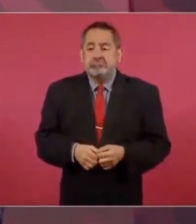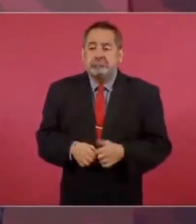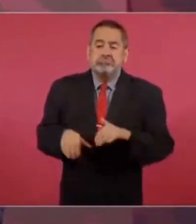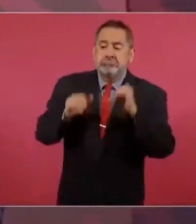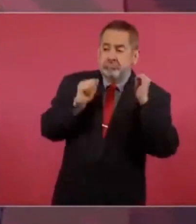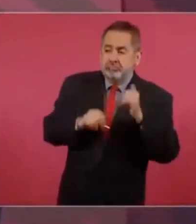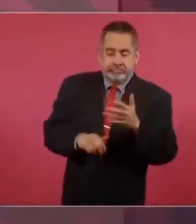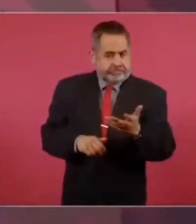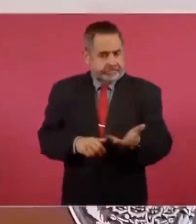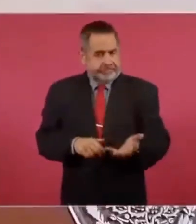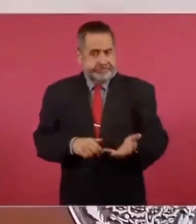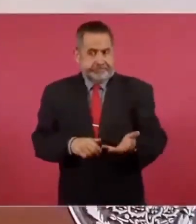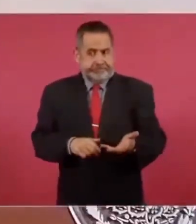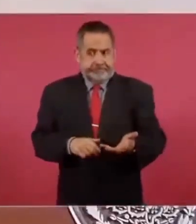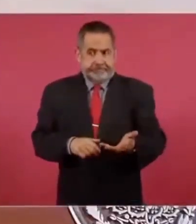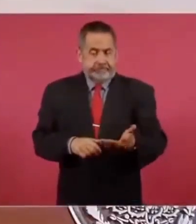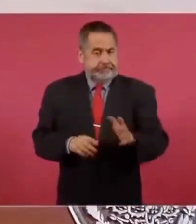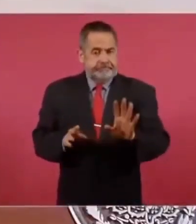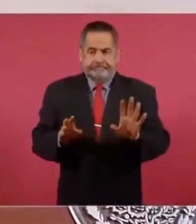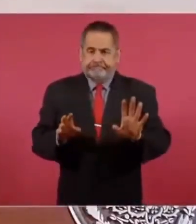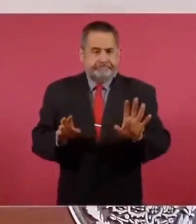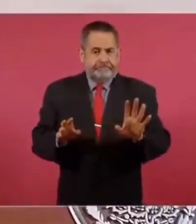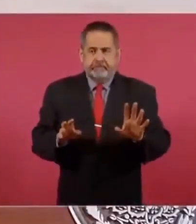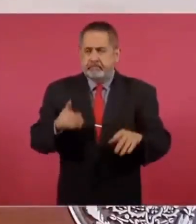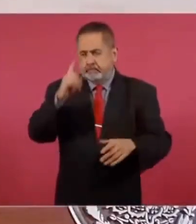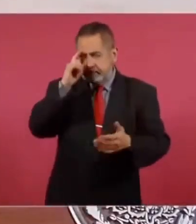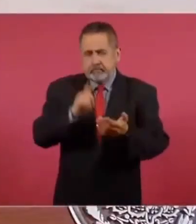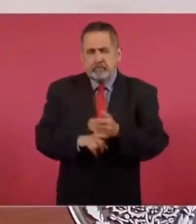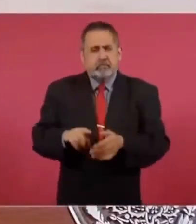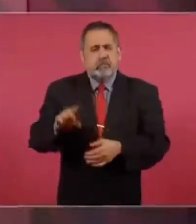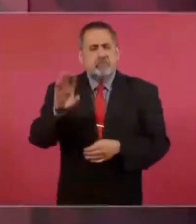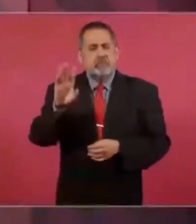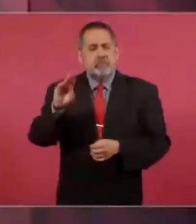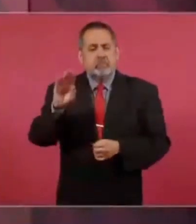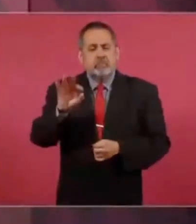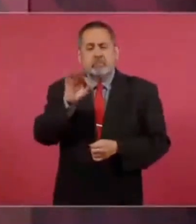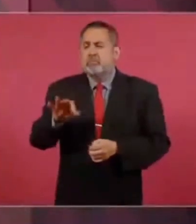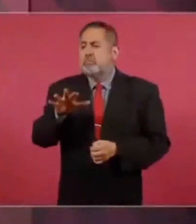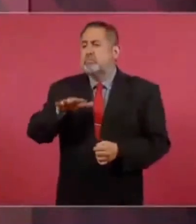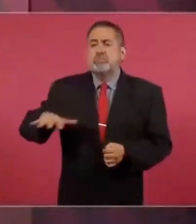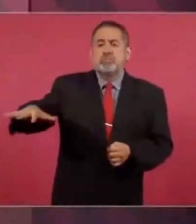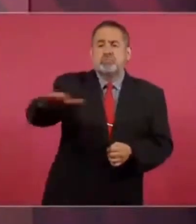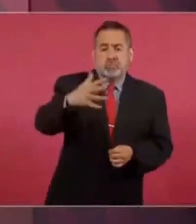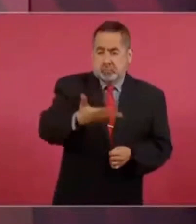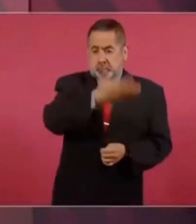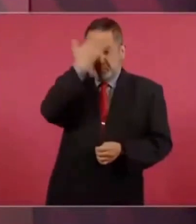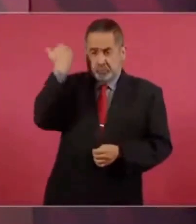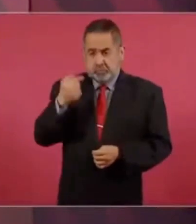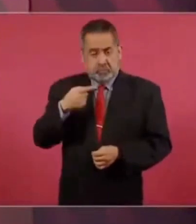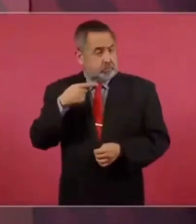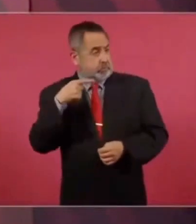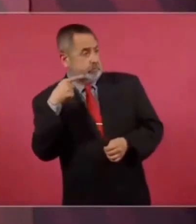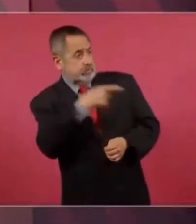Creo que más del 90% no sabían